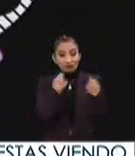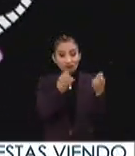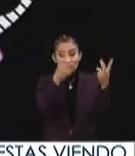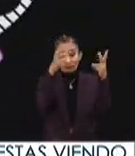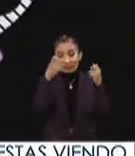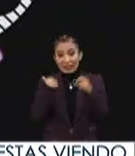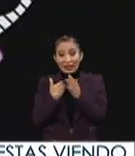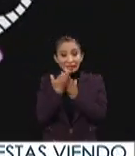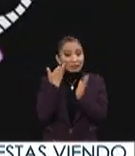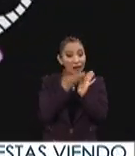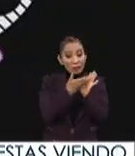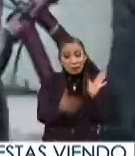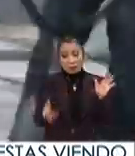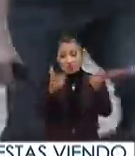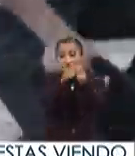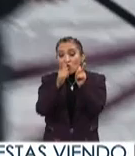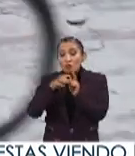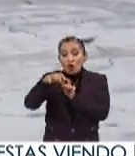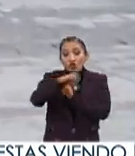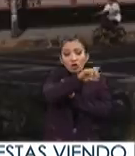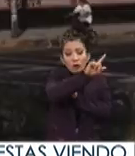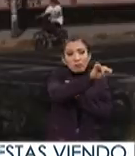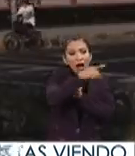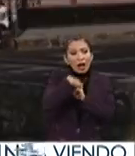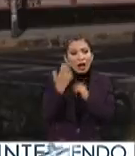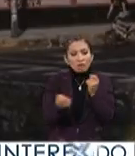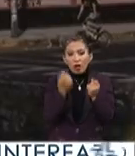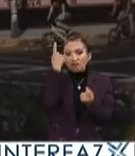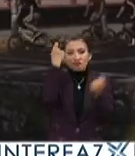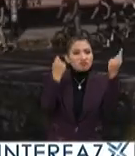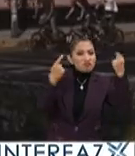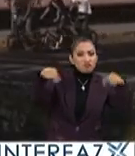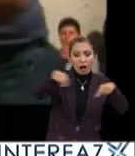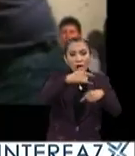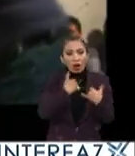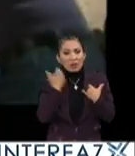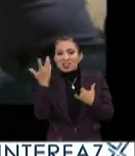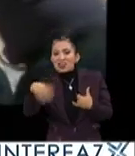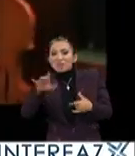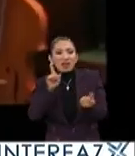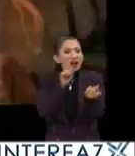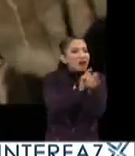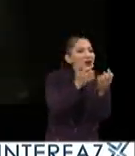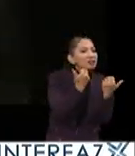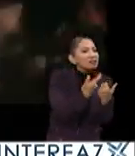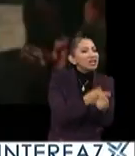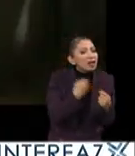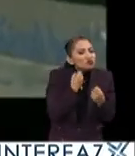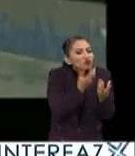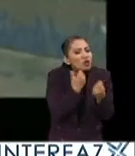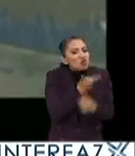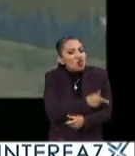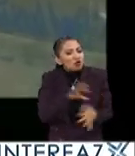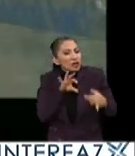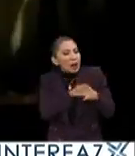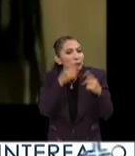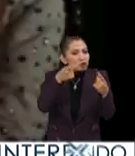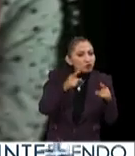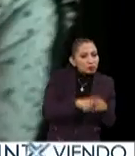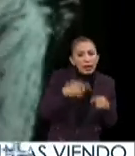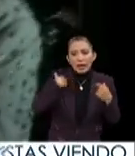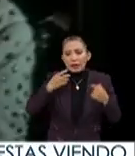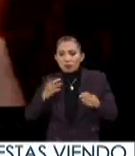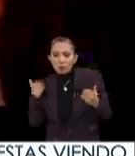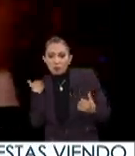en una época en donde las tribus urbanas surgían casi de manera espontánea y los jóvenes buscaban a alguien con quien compartir sus gustos como la música